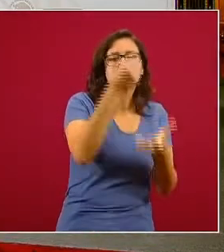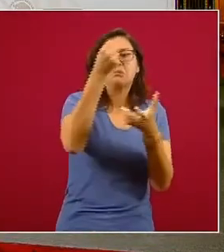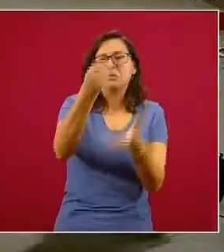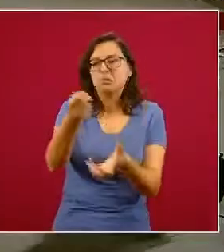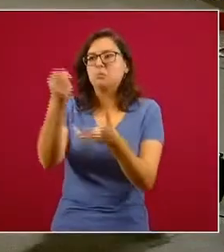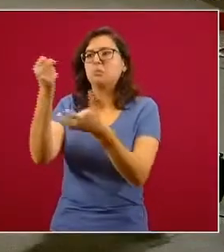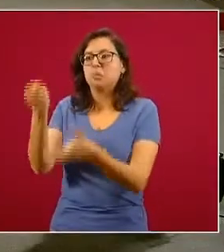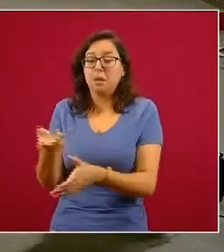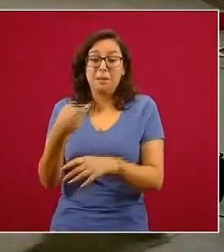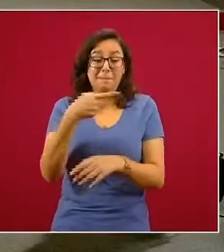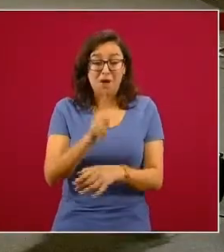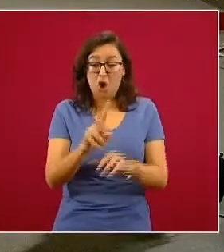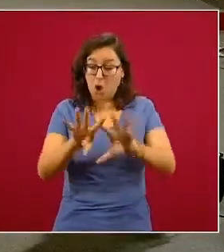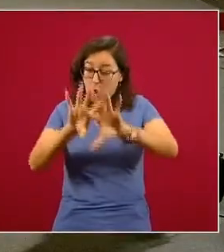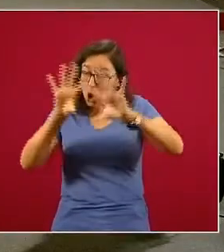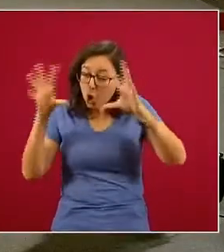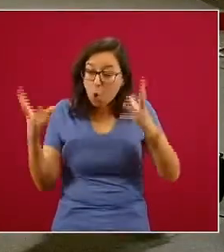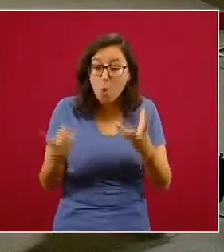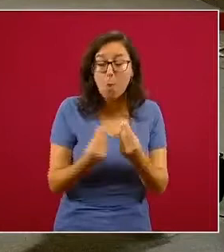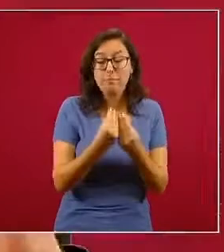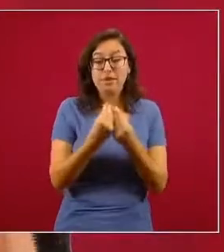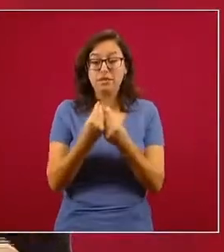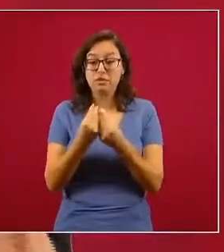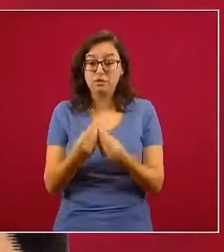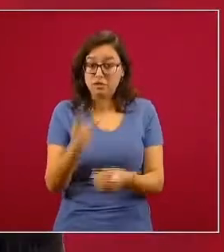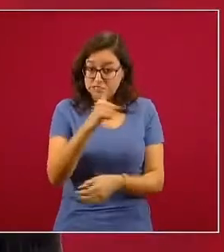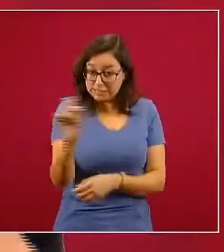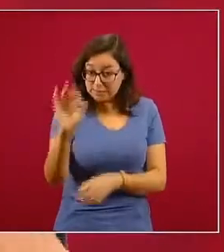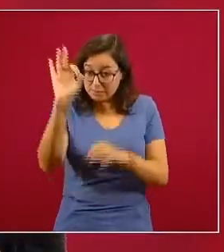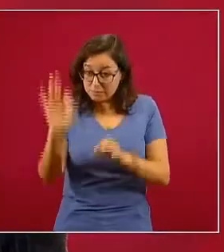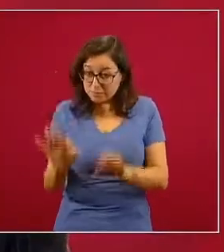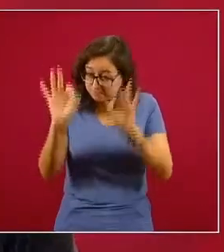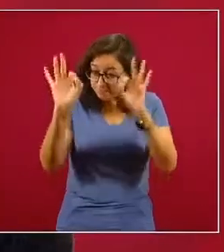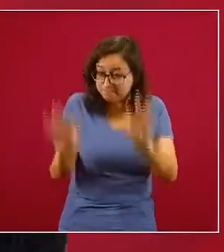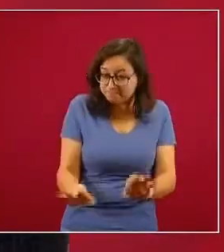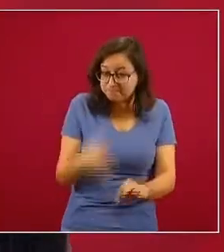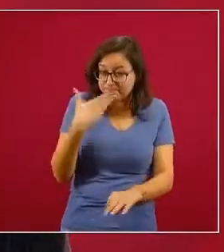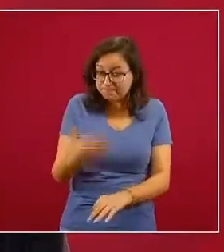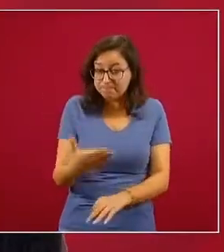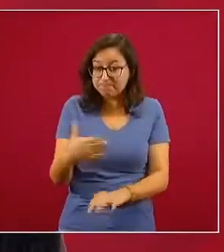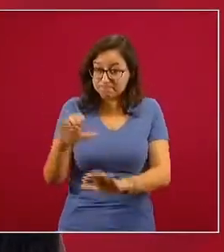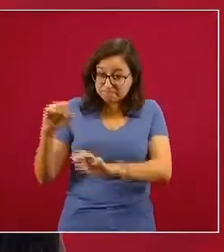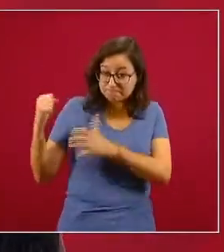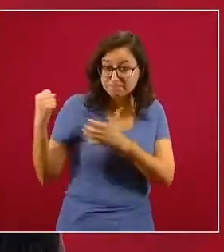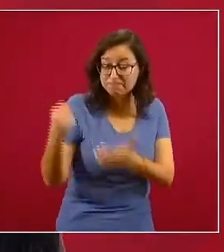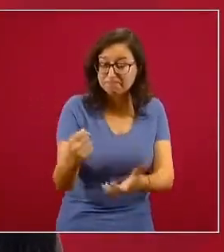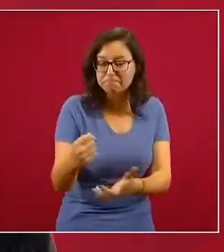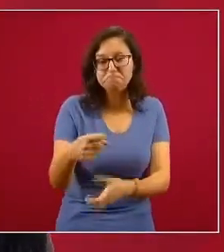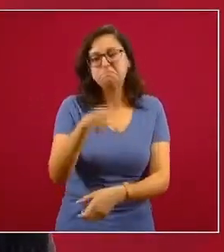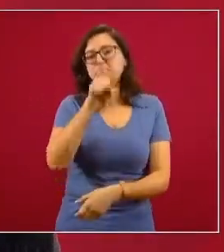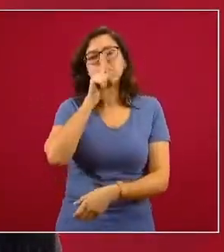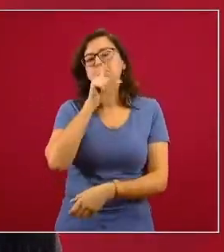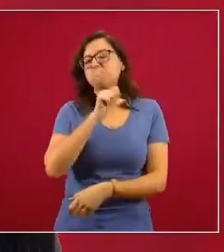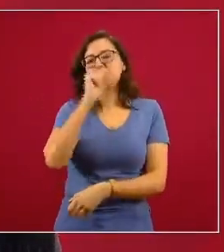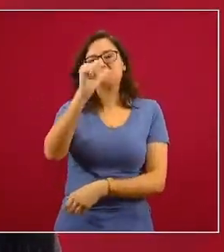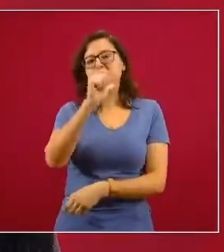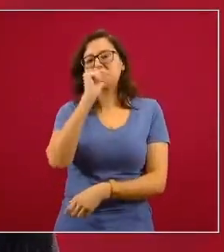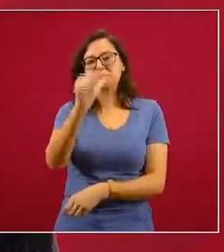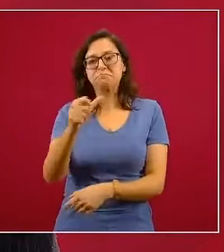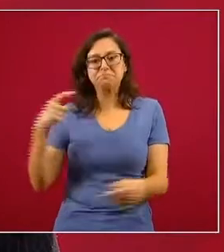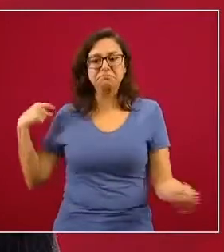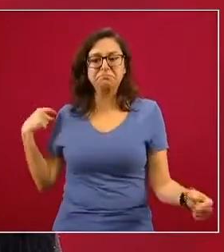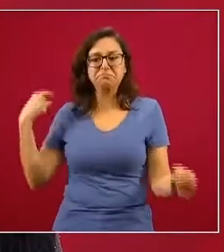menor, pero nunca se ha logrado que esté al 100% la capacidad operativa de este sistema, en al